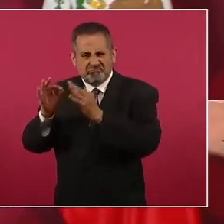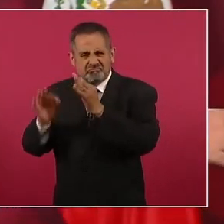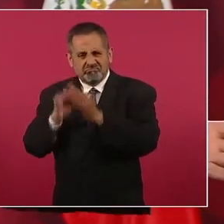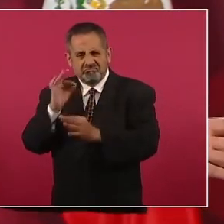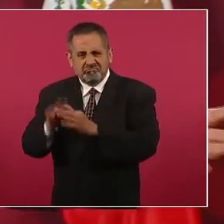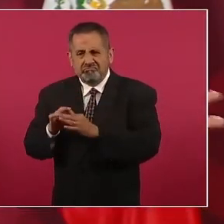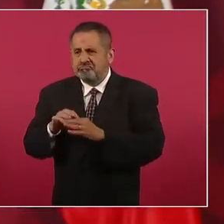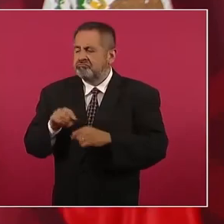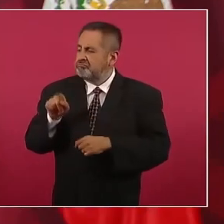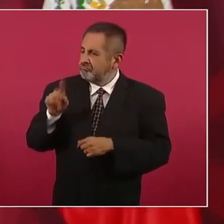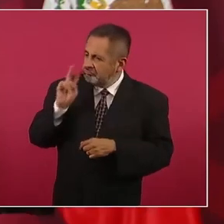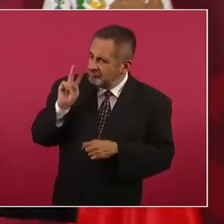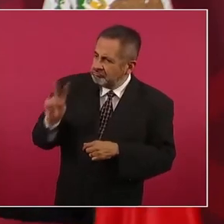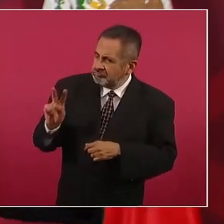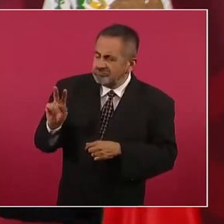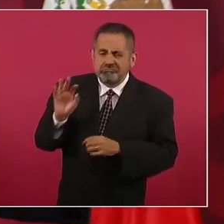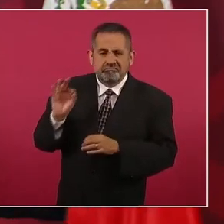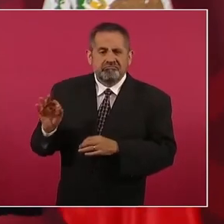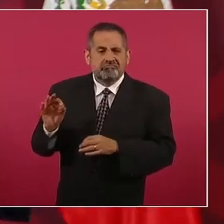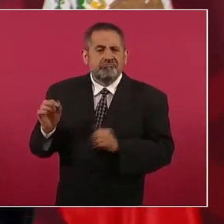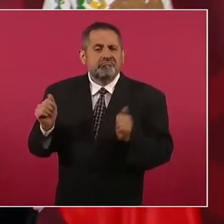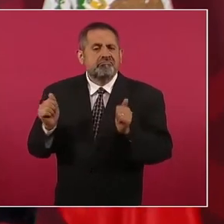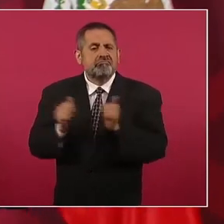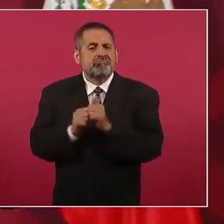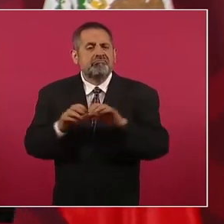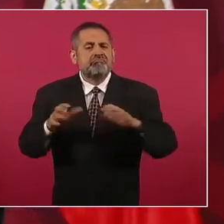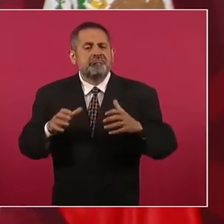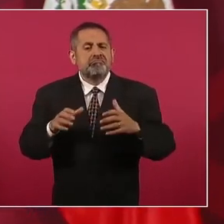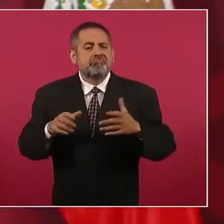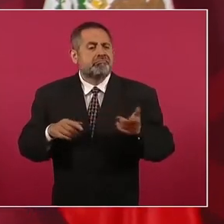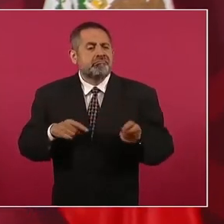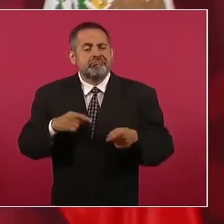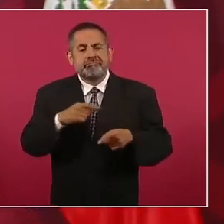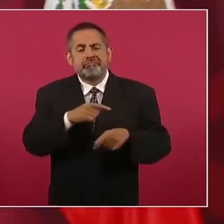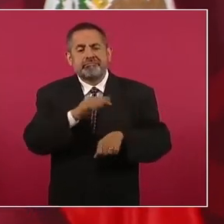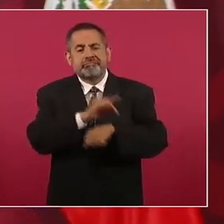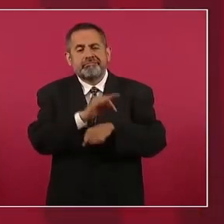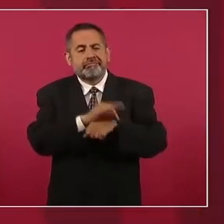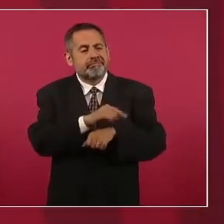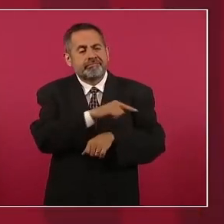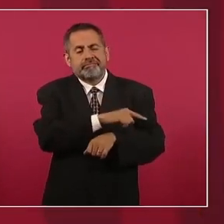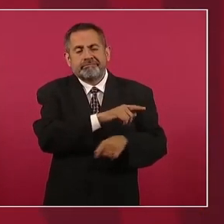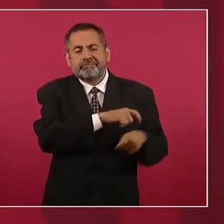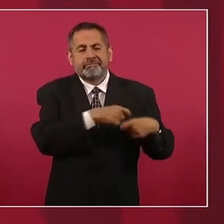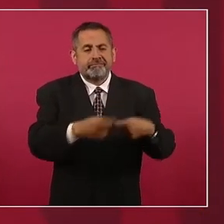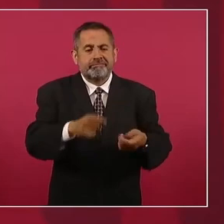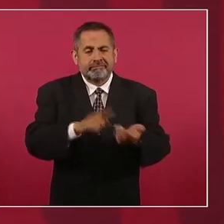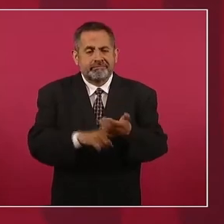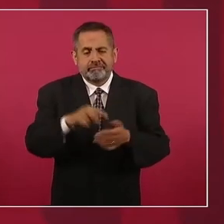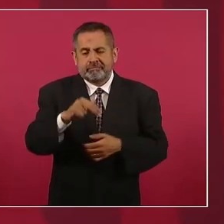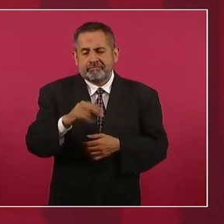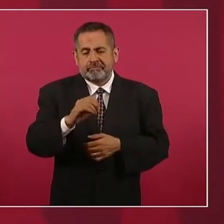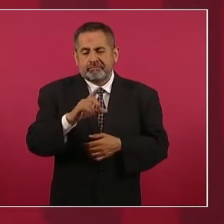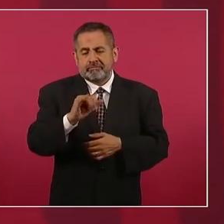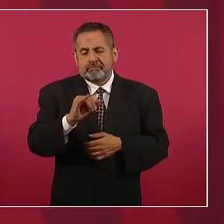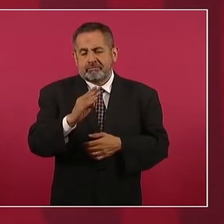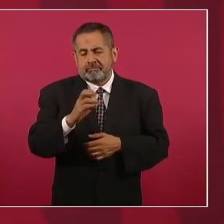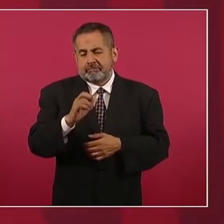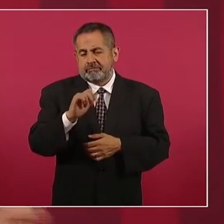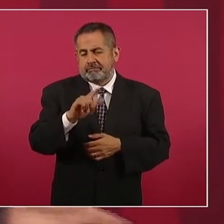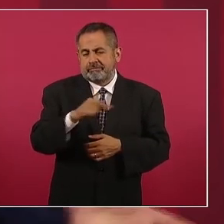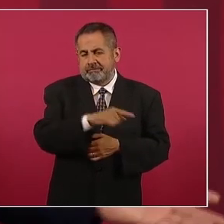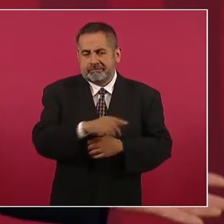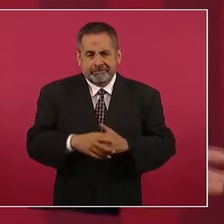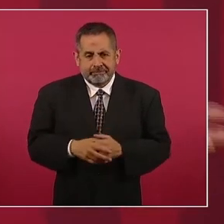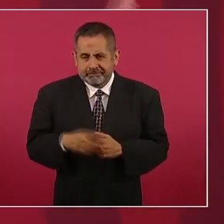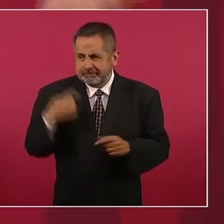y vivieron al amparo del poder neoliberal